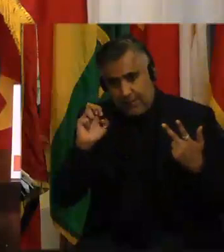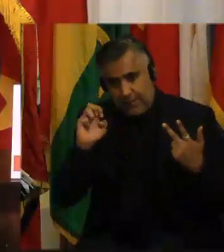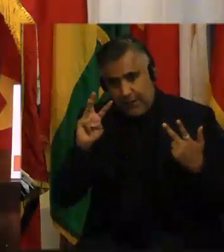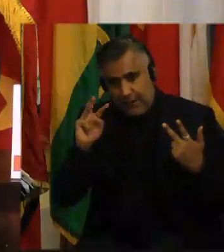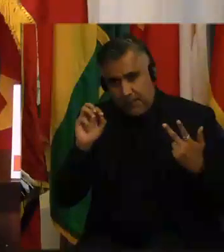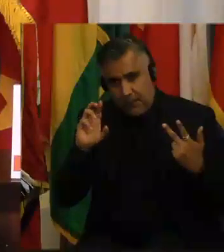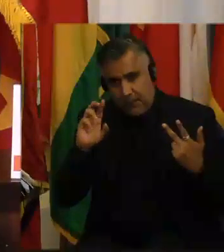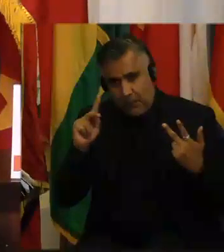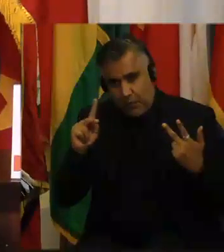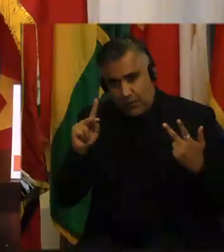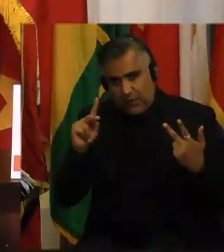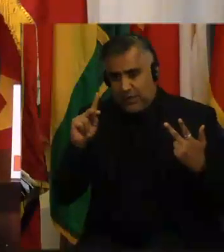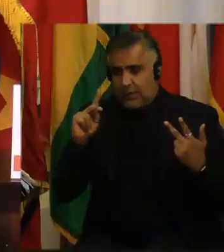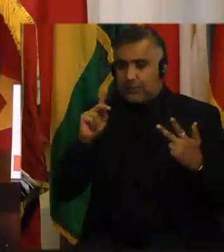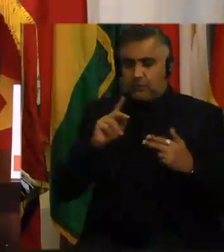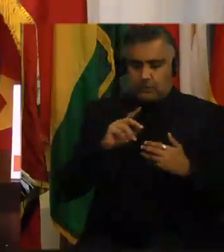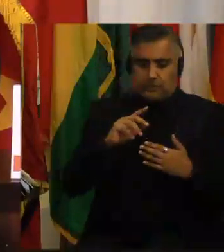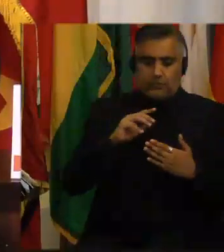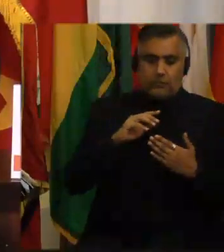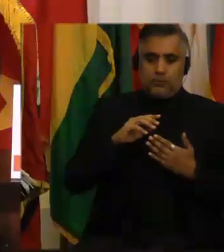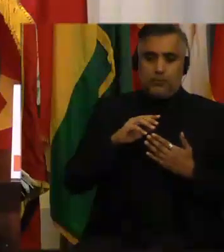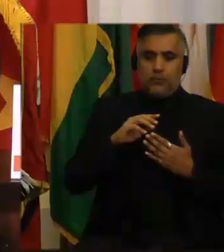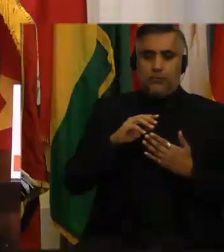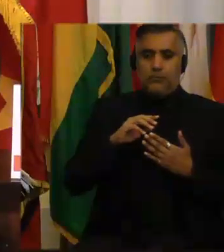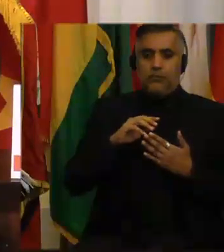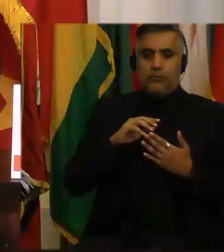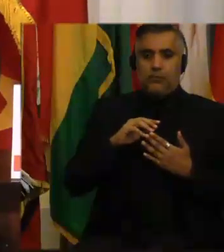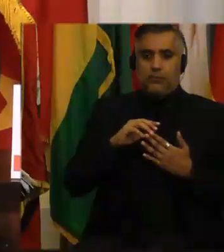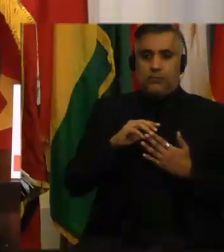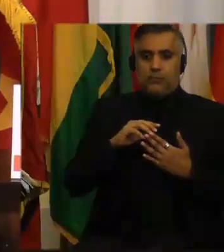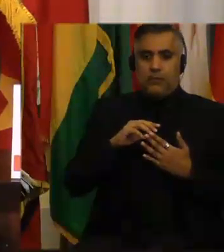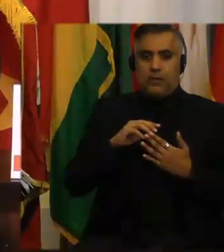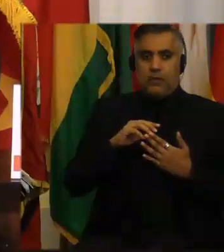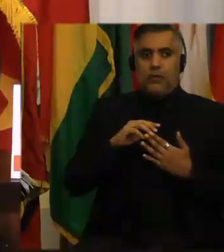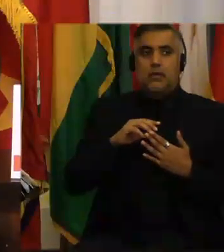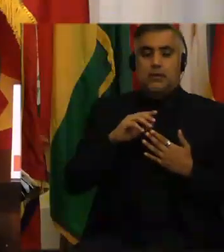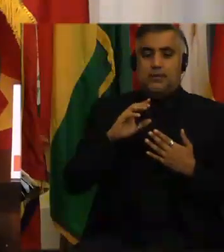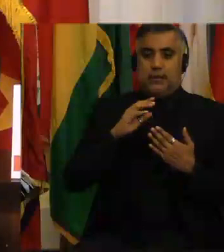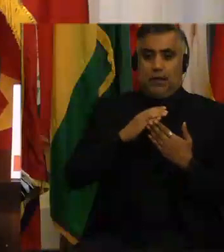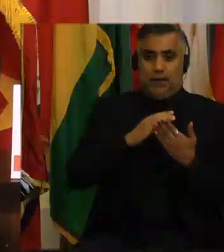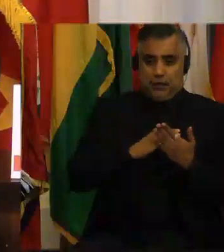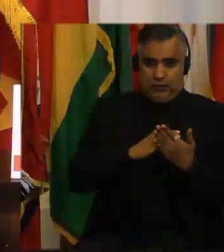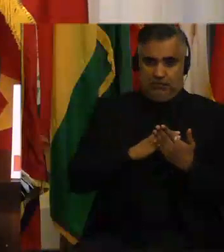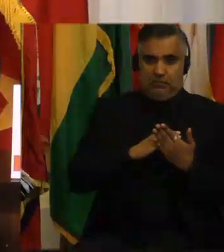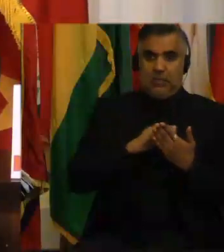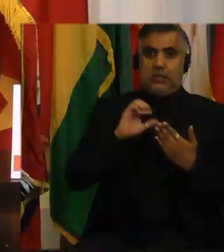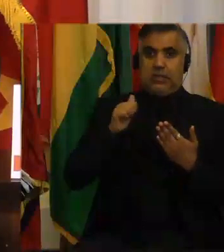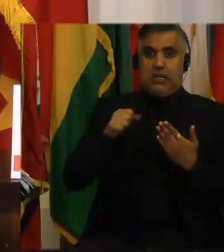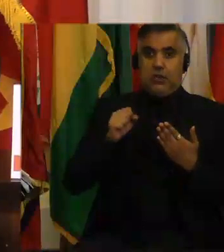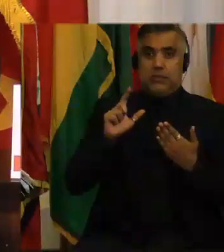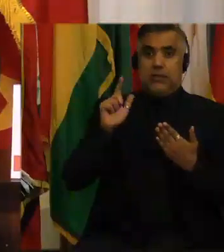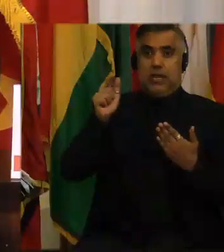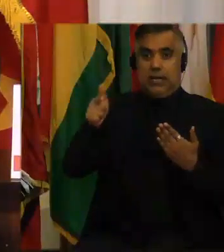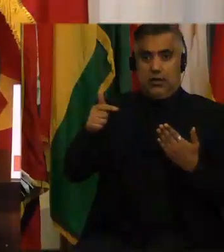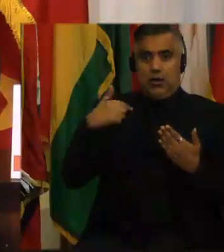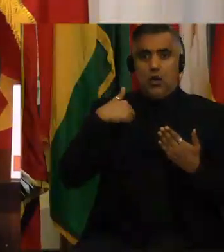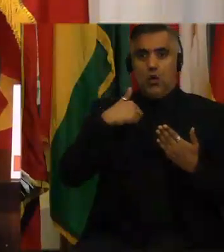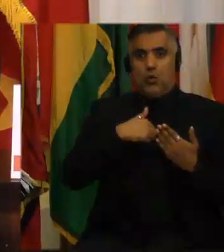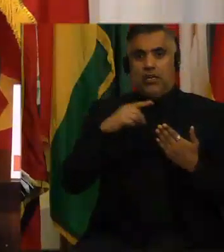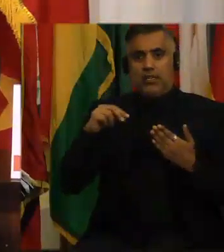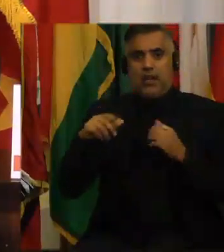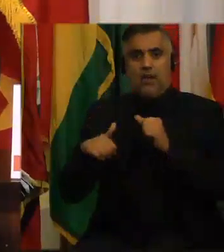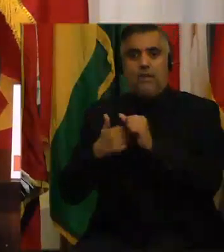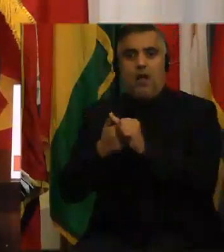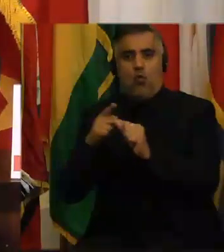10 años después de la sanción de la convención, se estableció un mecanismo para darle seguimiento. Porque muy bonita la convención, pero si no